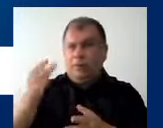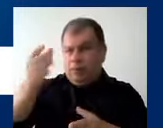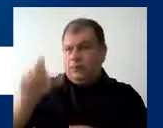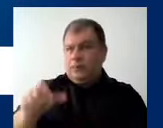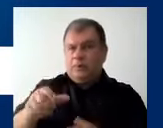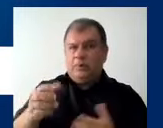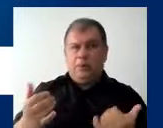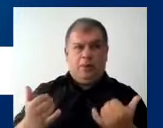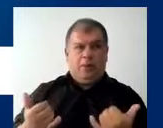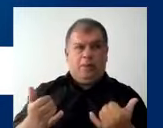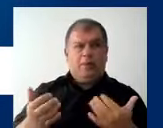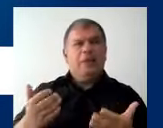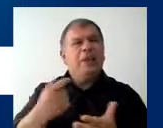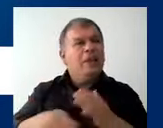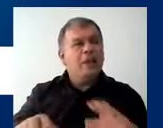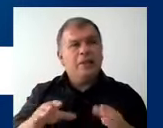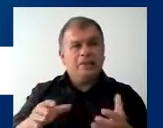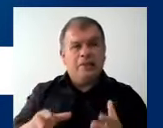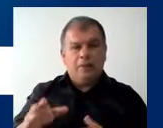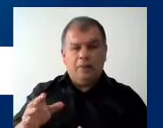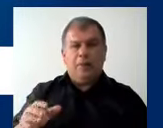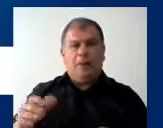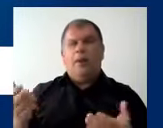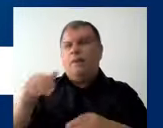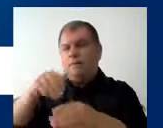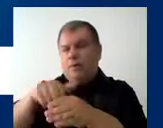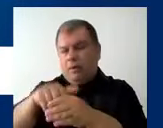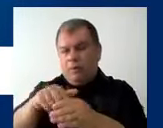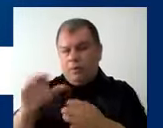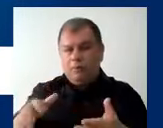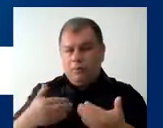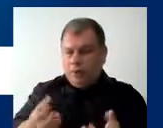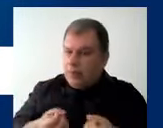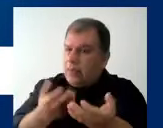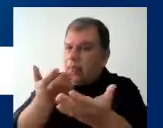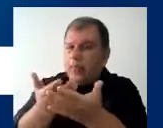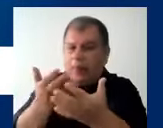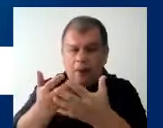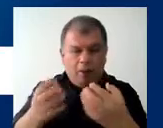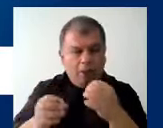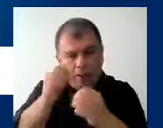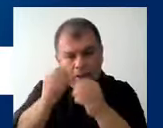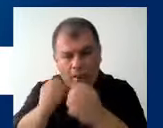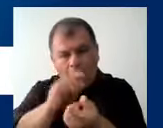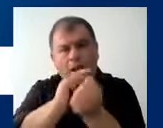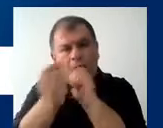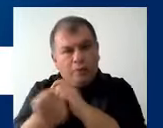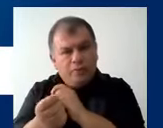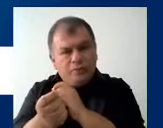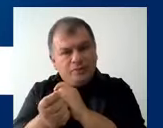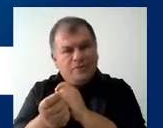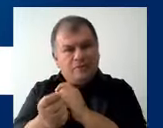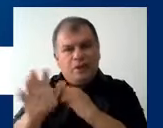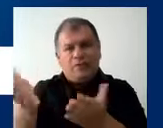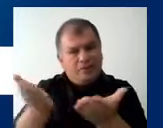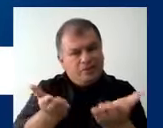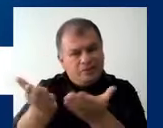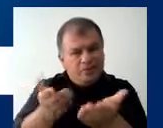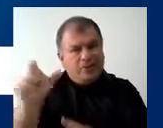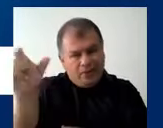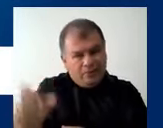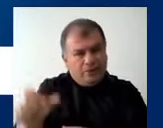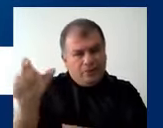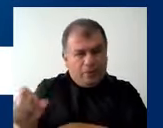esas condiciones, lo que tiene que hacer la entidad financiera es poder brindar ajustes razonables para la atención adecuada